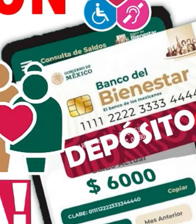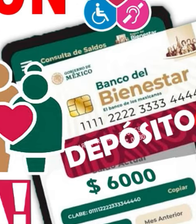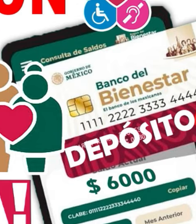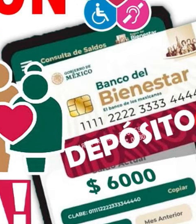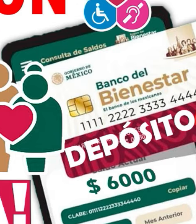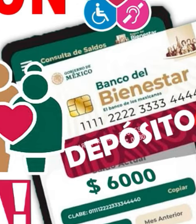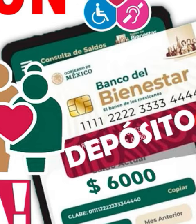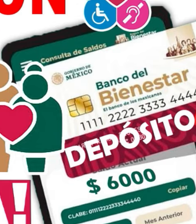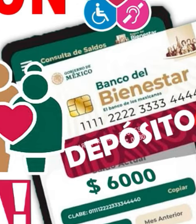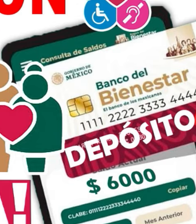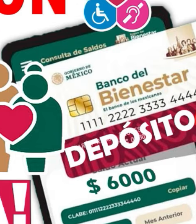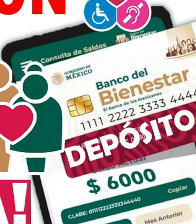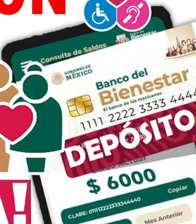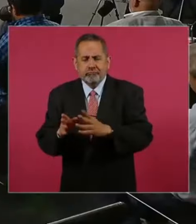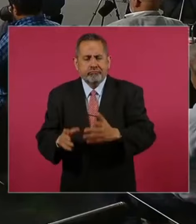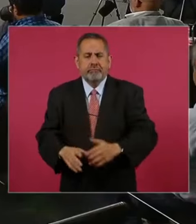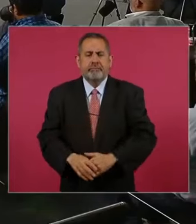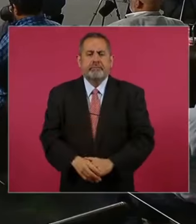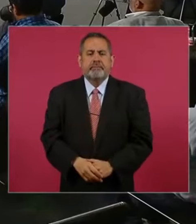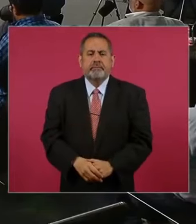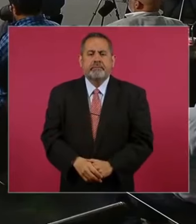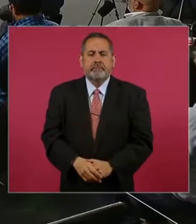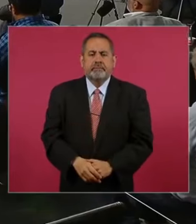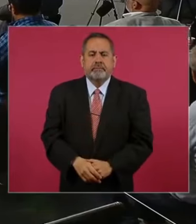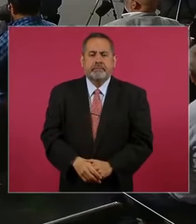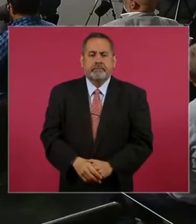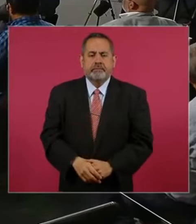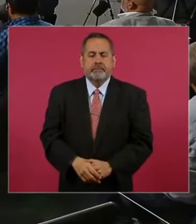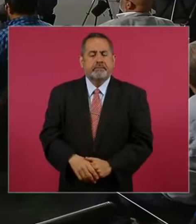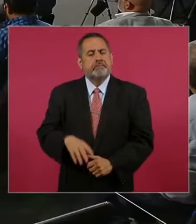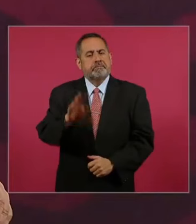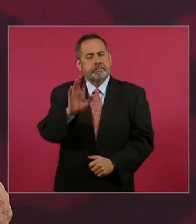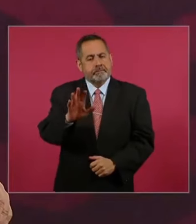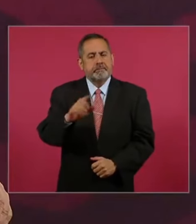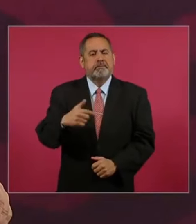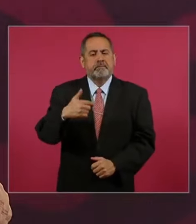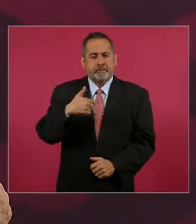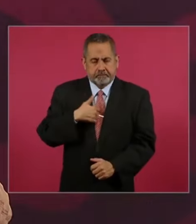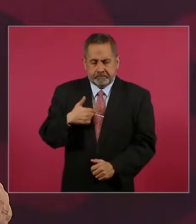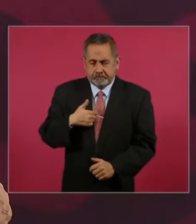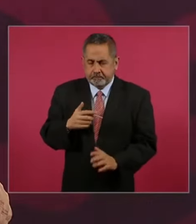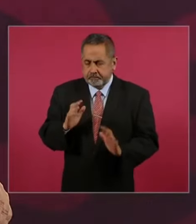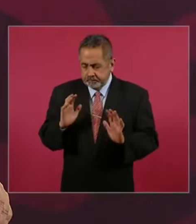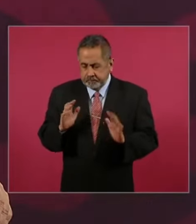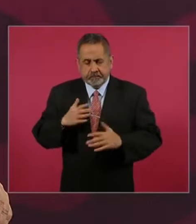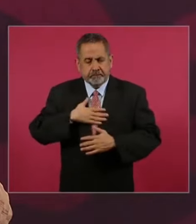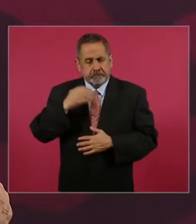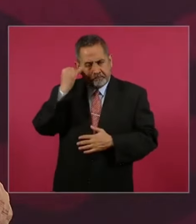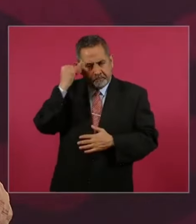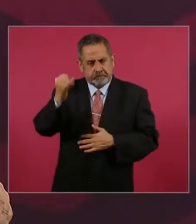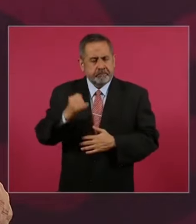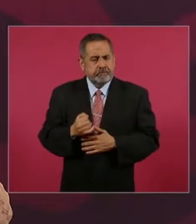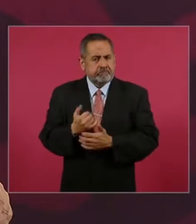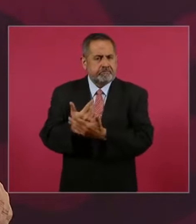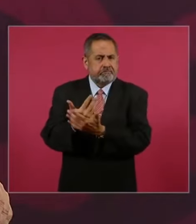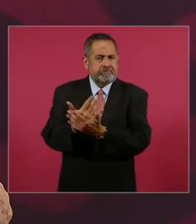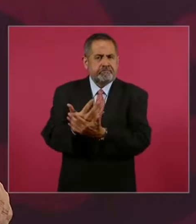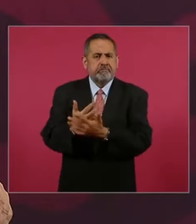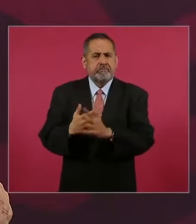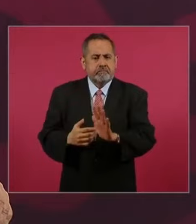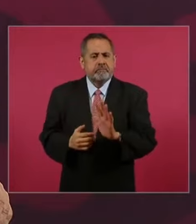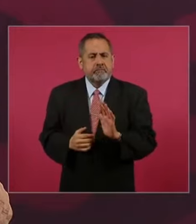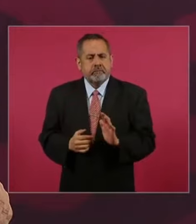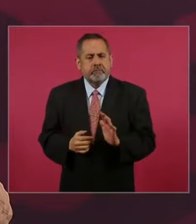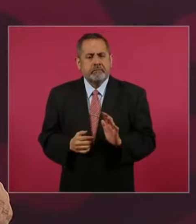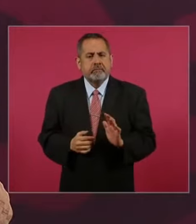mis queridos amigos. Yo soy partidario de que se espere